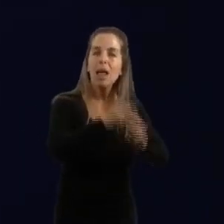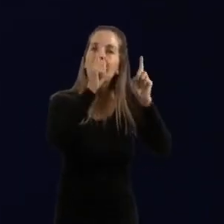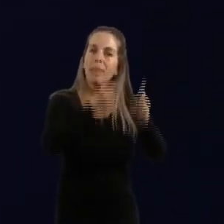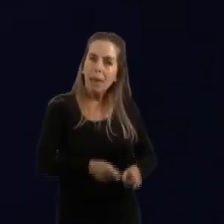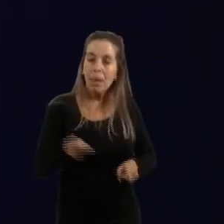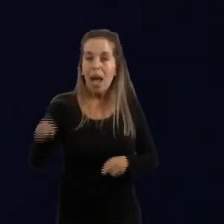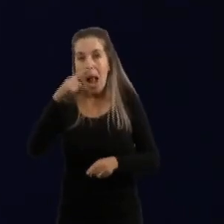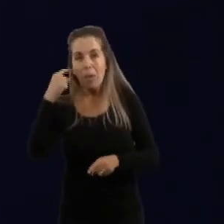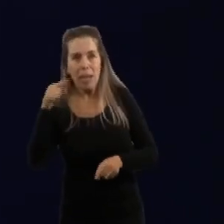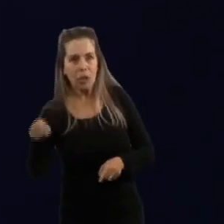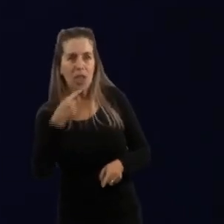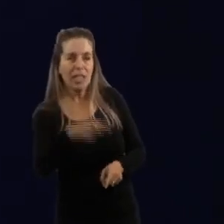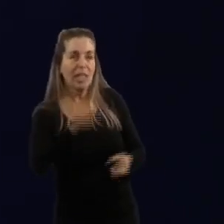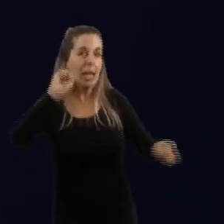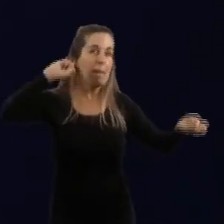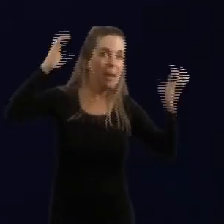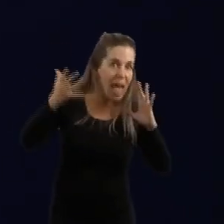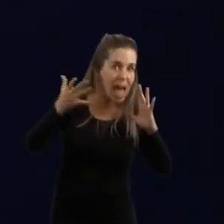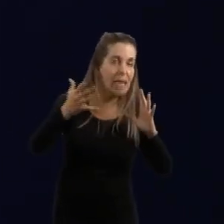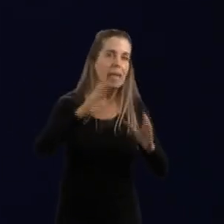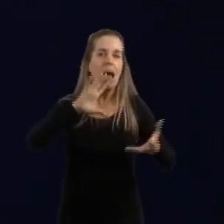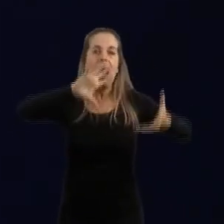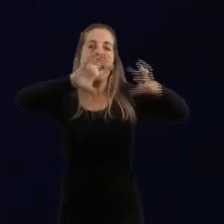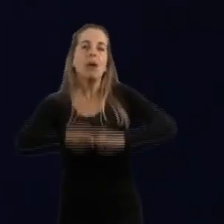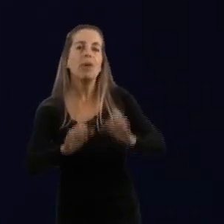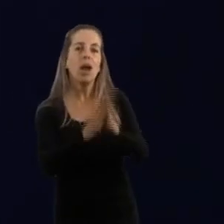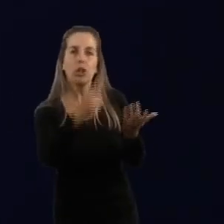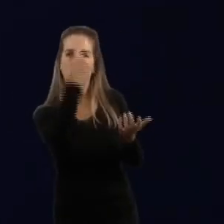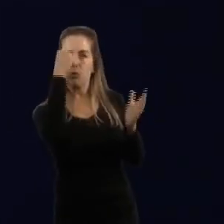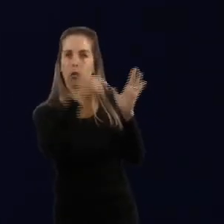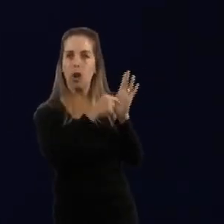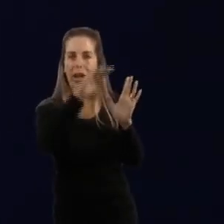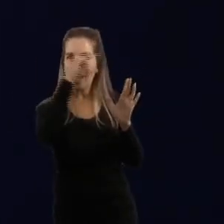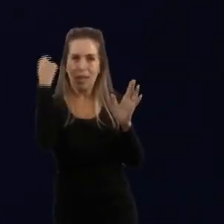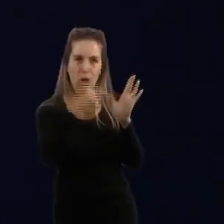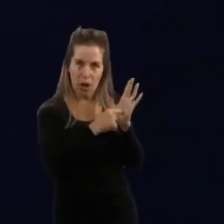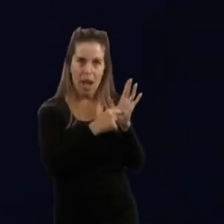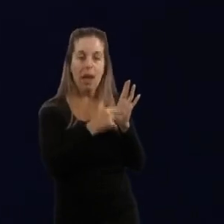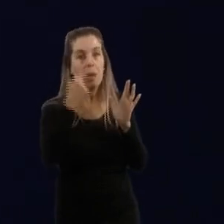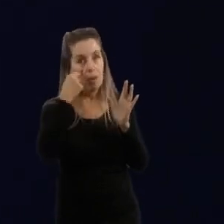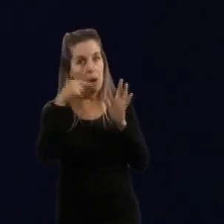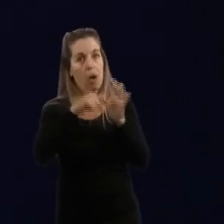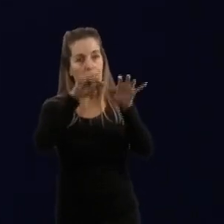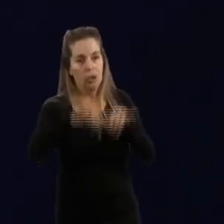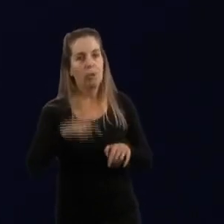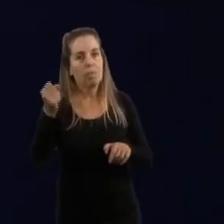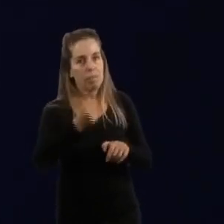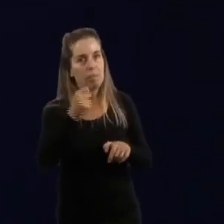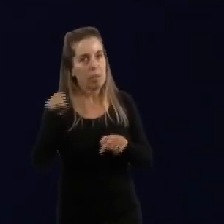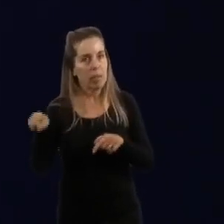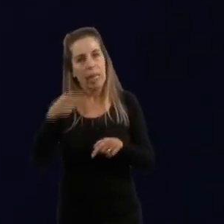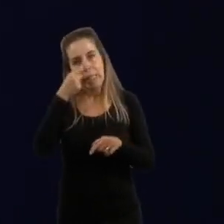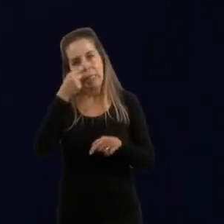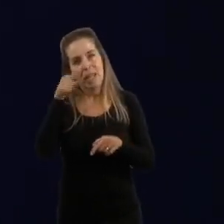los mandatos constitucionales en los cuales se fundamenta. Muy interesante esto cuando